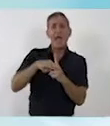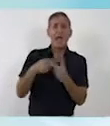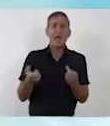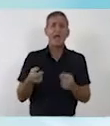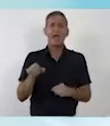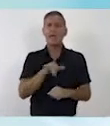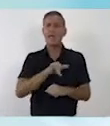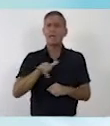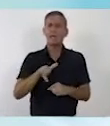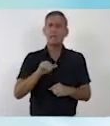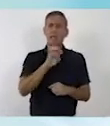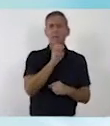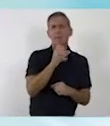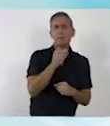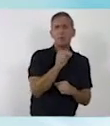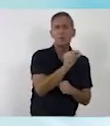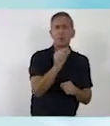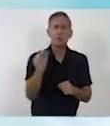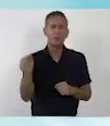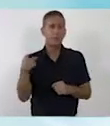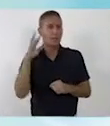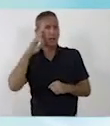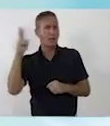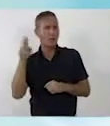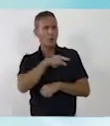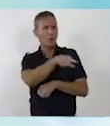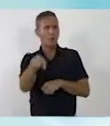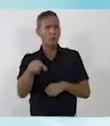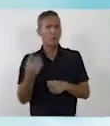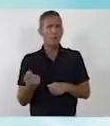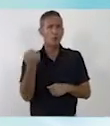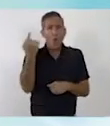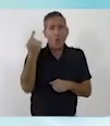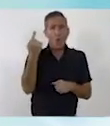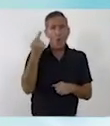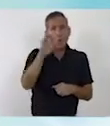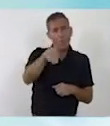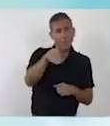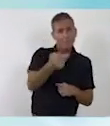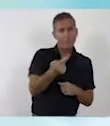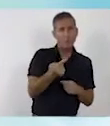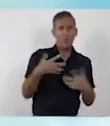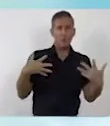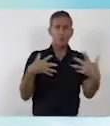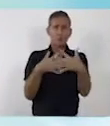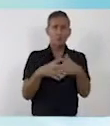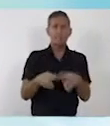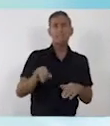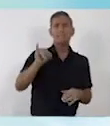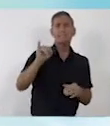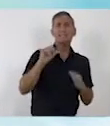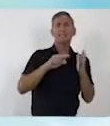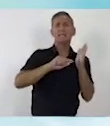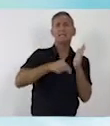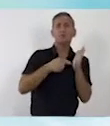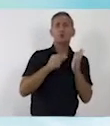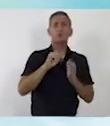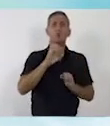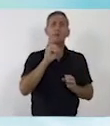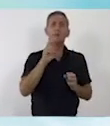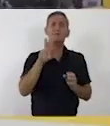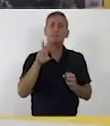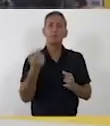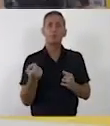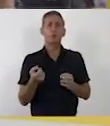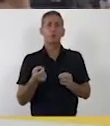de partículas. Recuerden ustedes, ahí se los coloco, que 1 mol corresponde a 6,02 por 10 a la 23